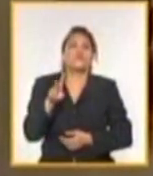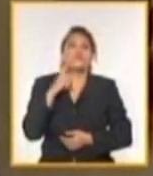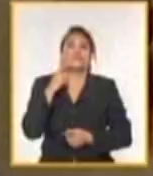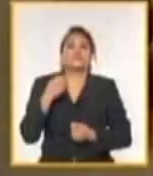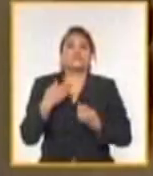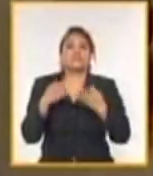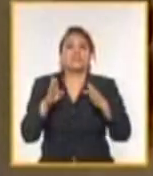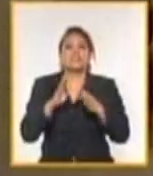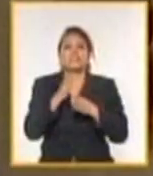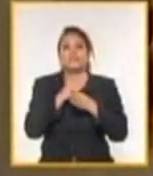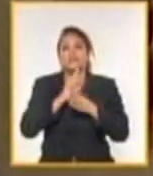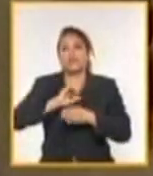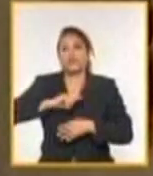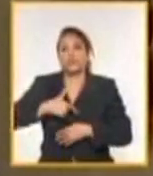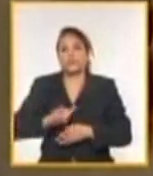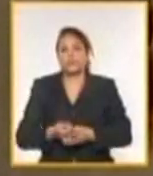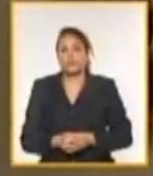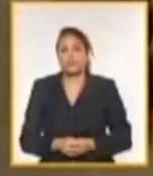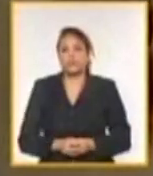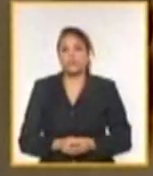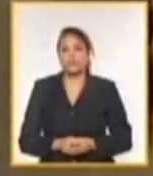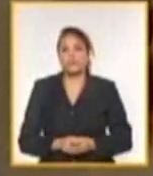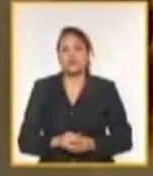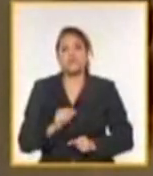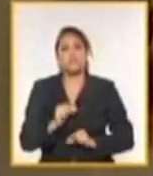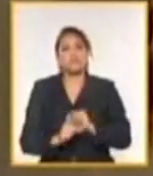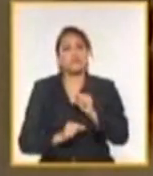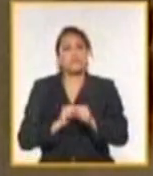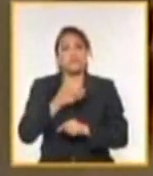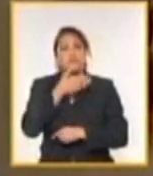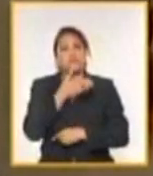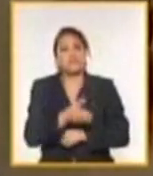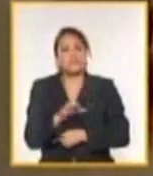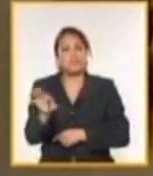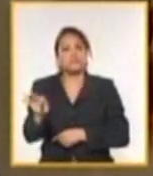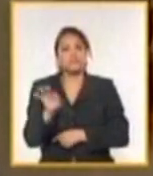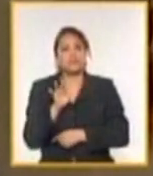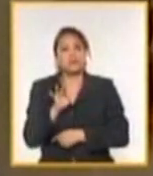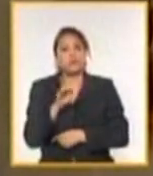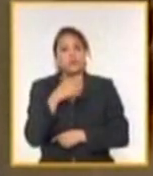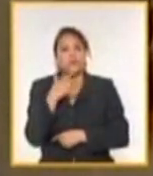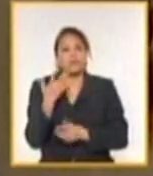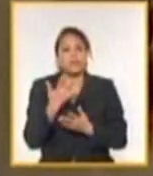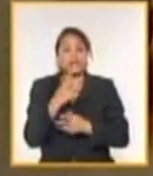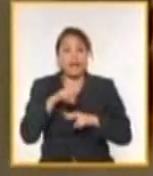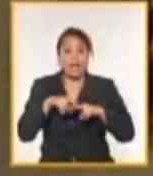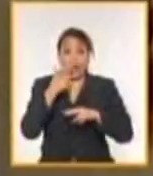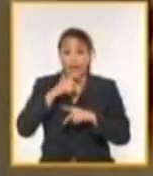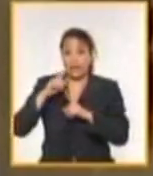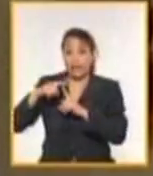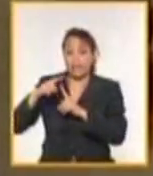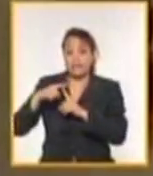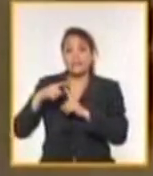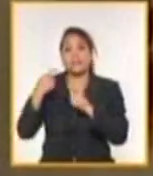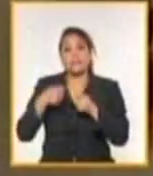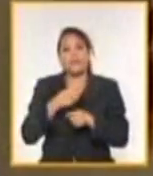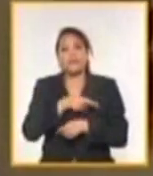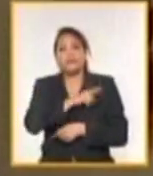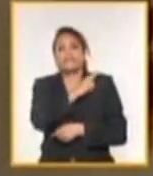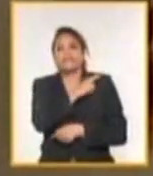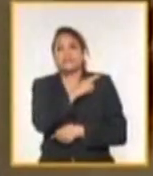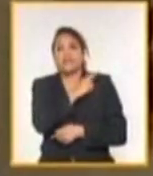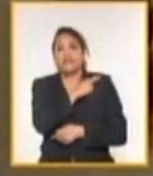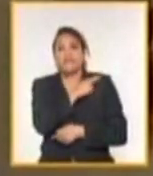cultura. Y así fue que Fidel Castro lo escogió para dirigir la oficina